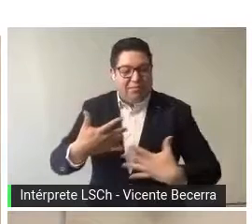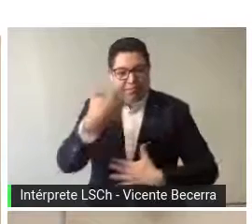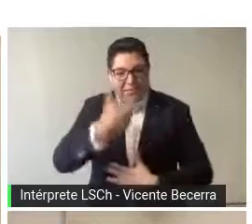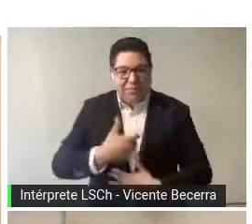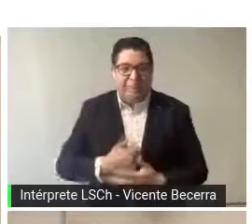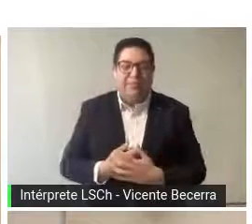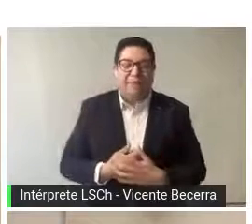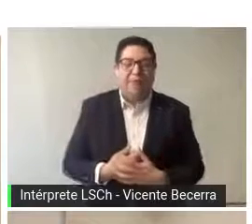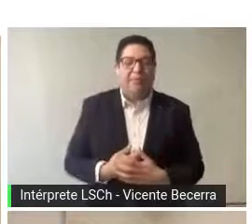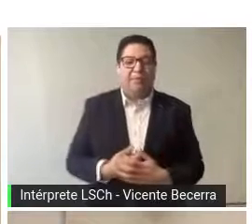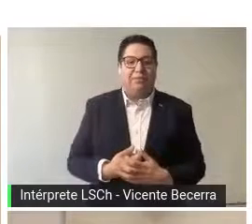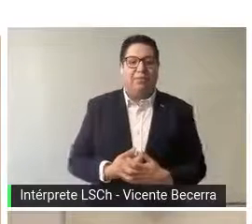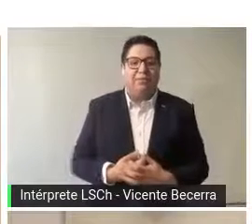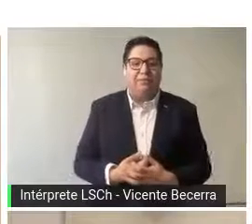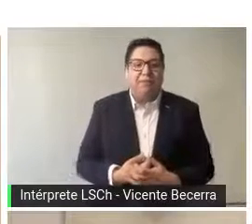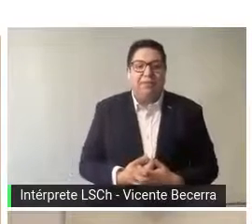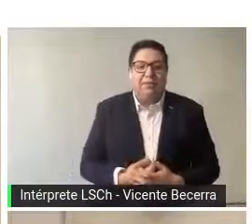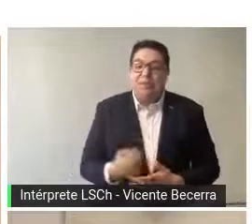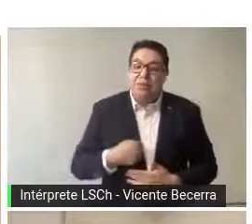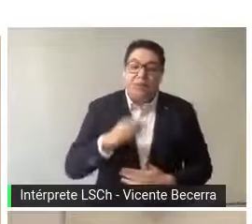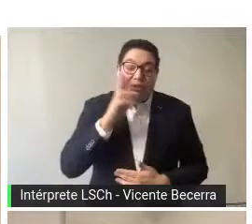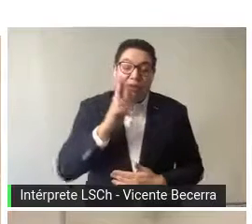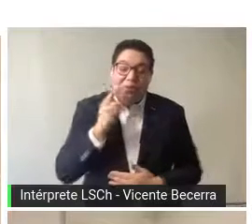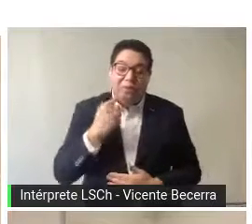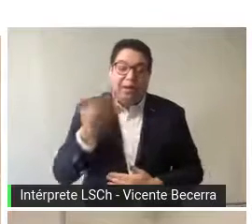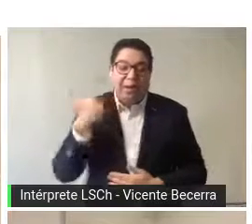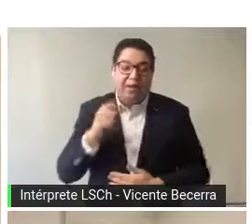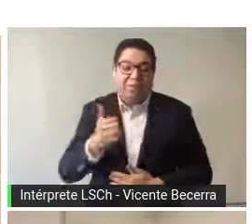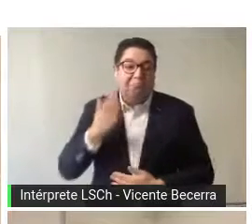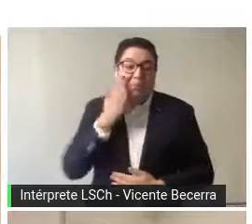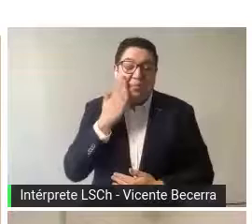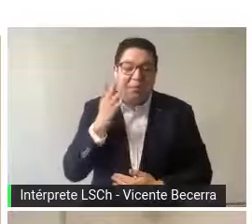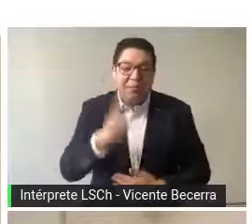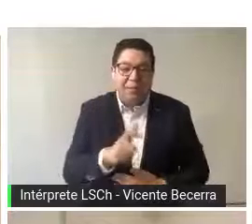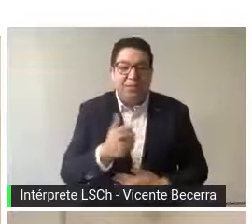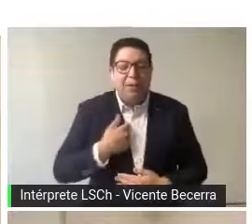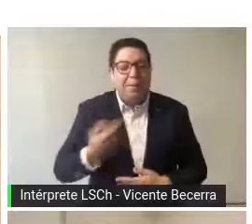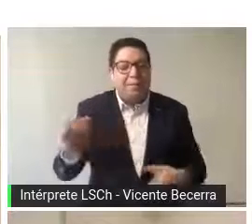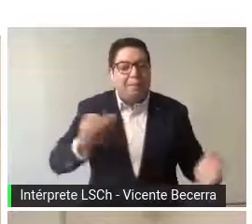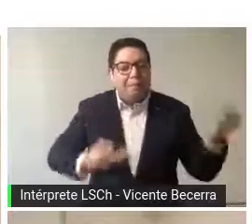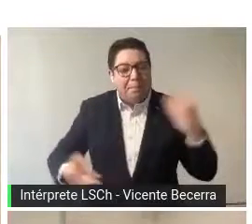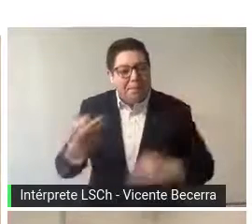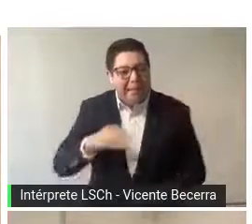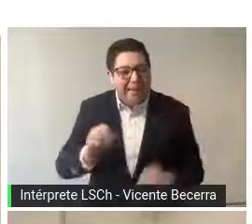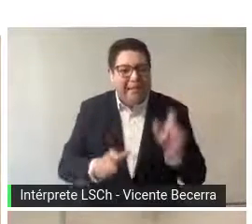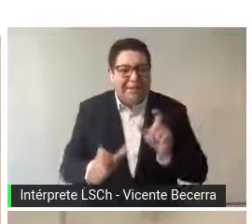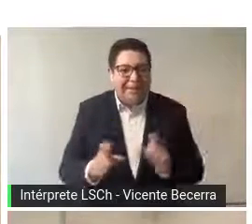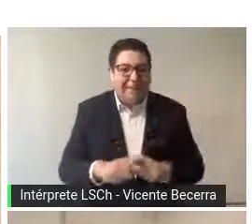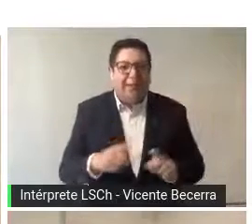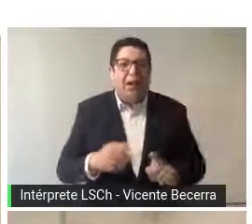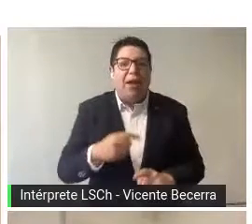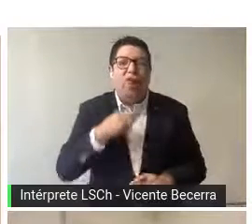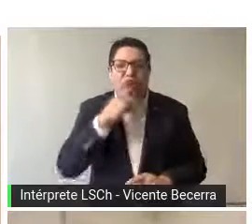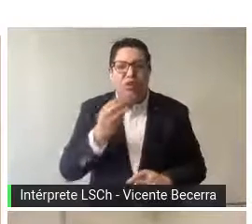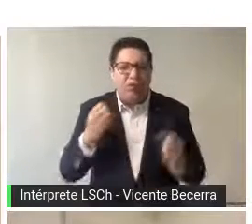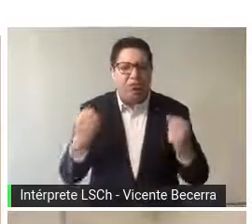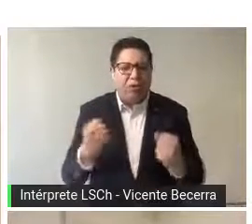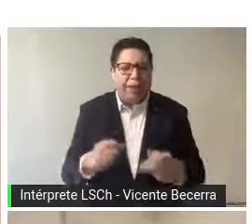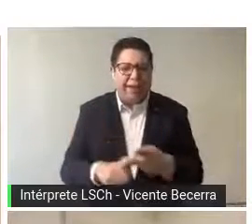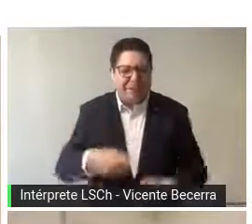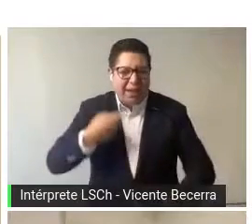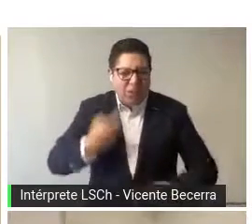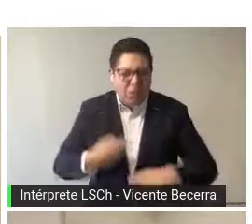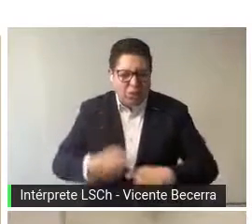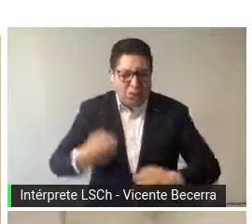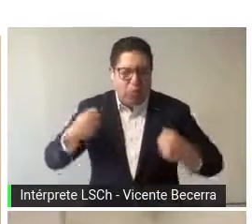Una de las cosas que muchas veces, con muy buenas intenciones, las personas me decían, habla más fuerte, tienes que ser más dura,